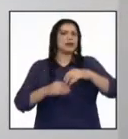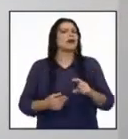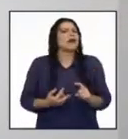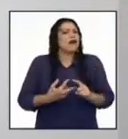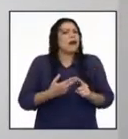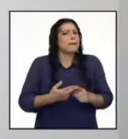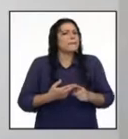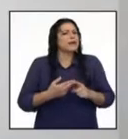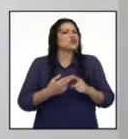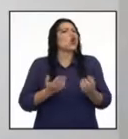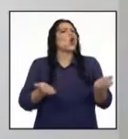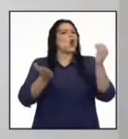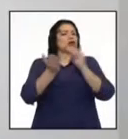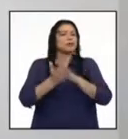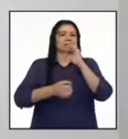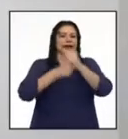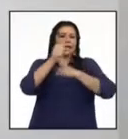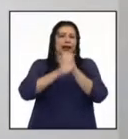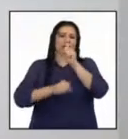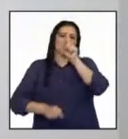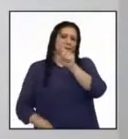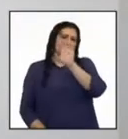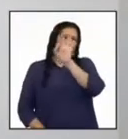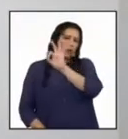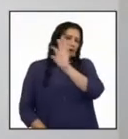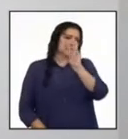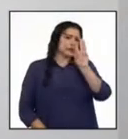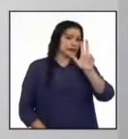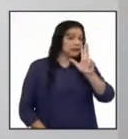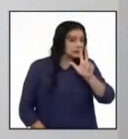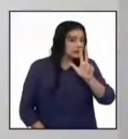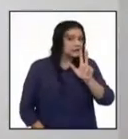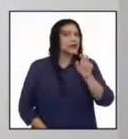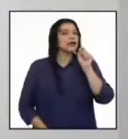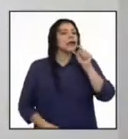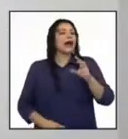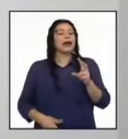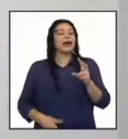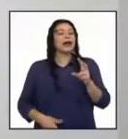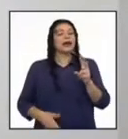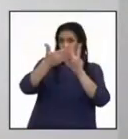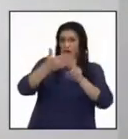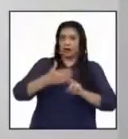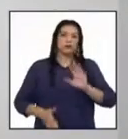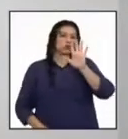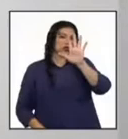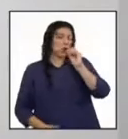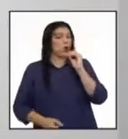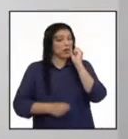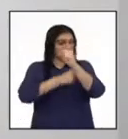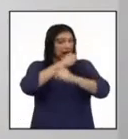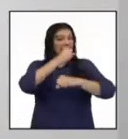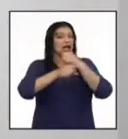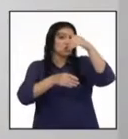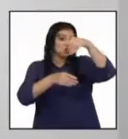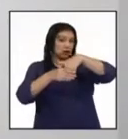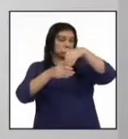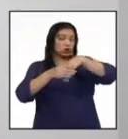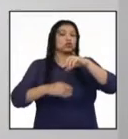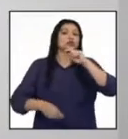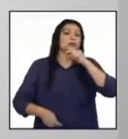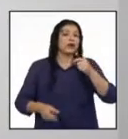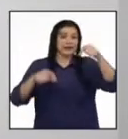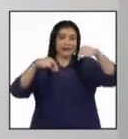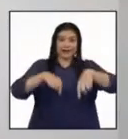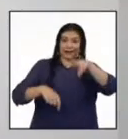recién se restableció en 1963. En el texto 50 años del voto femenino